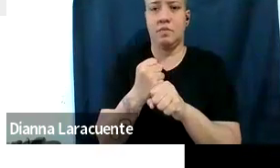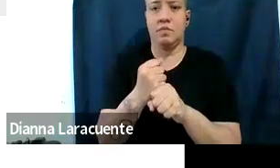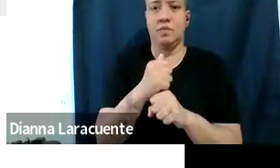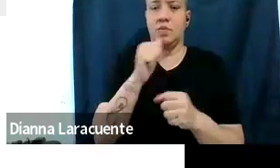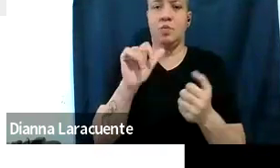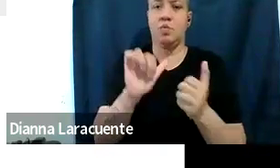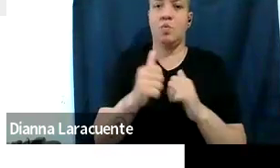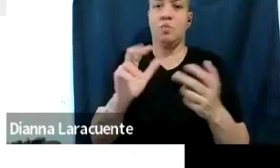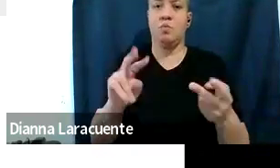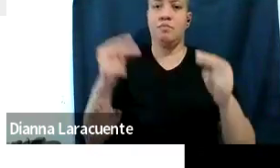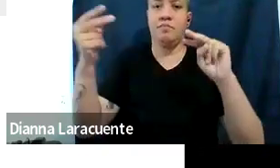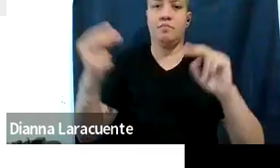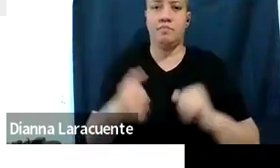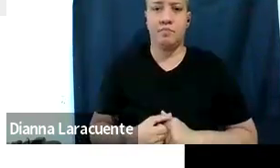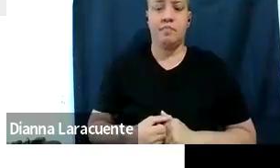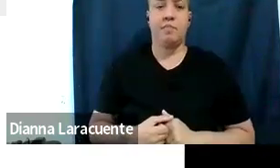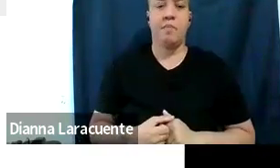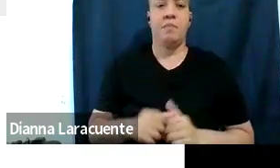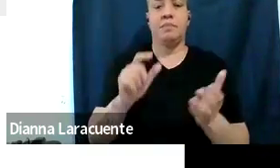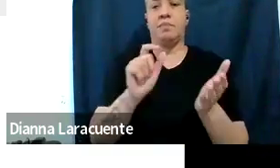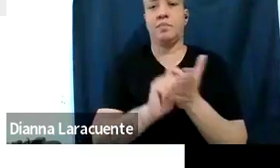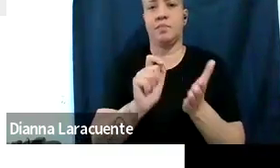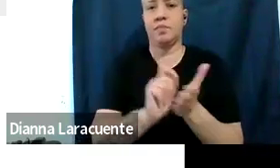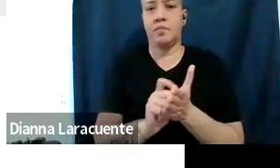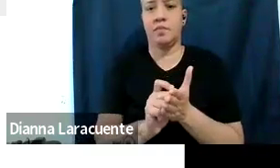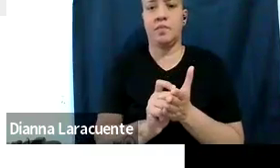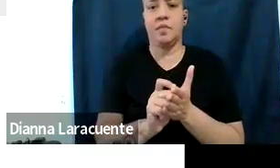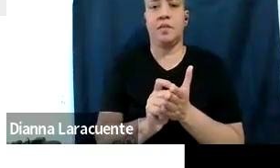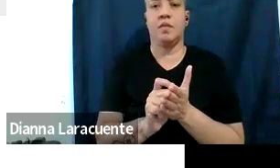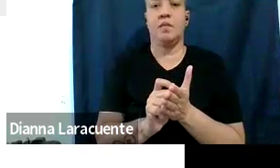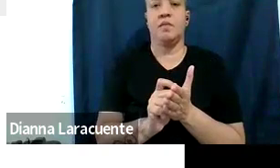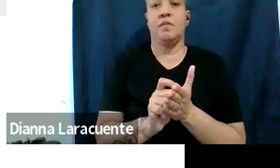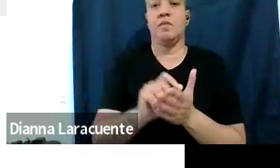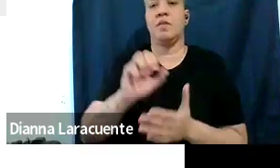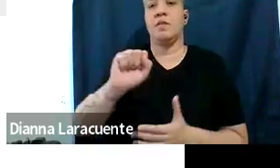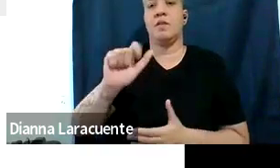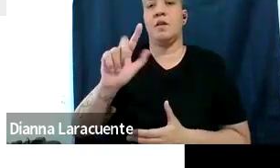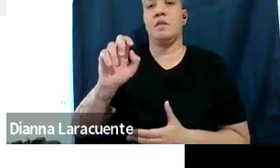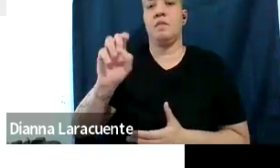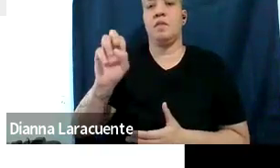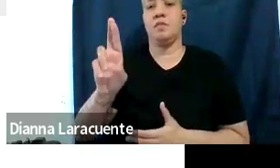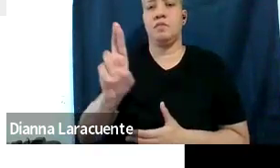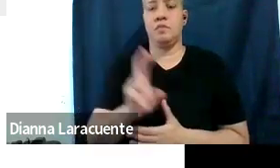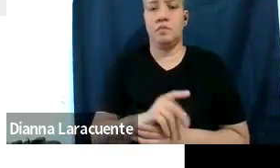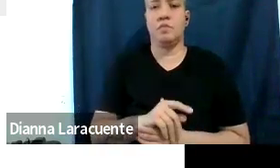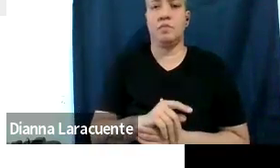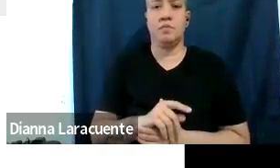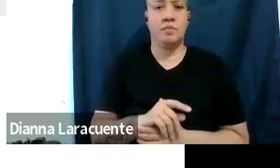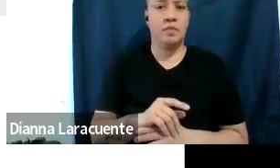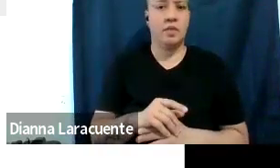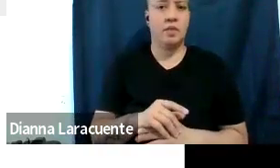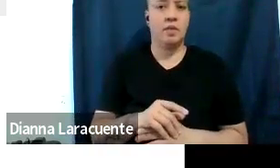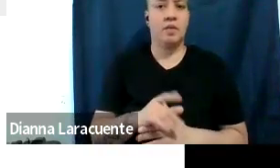tergiversan. El escritor y periodista Salvador Tío Montes de Oca también interpretar lo esencial del país al